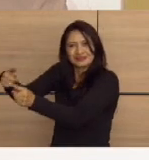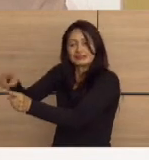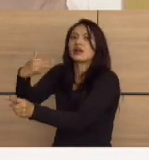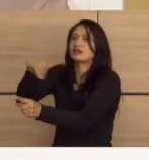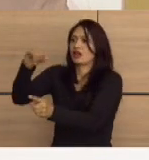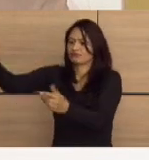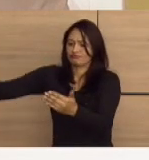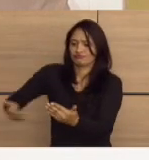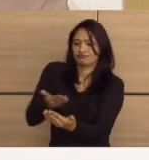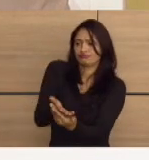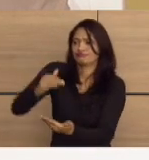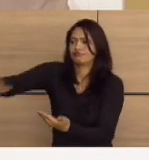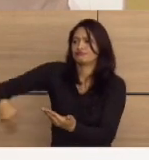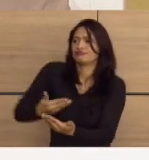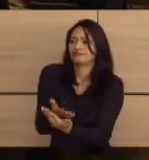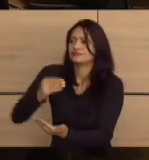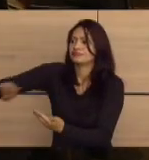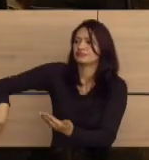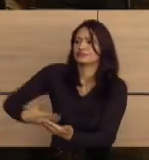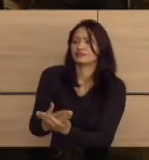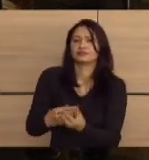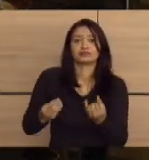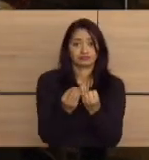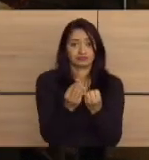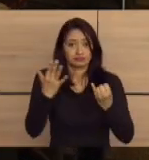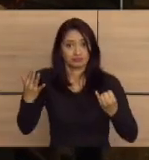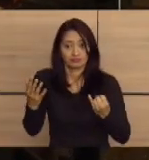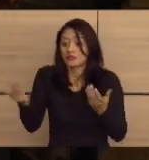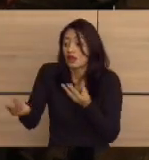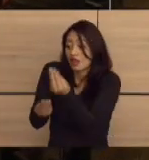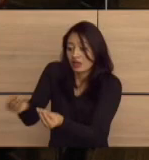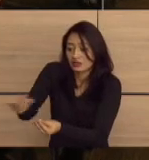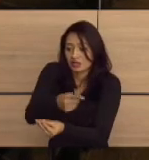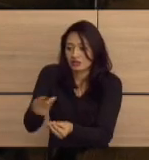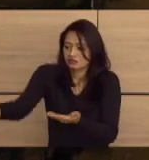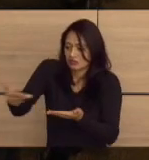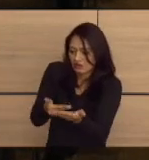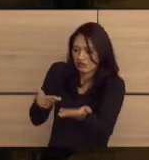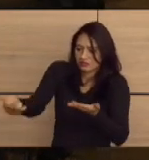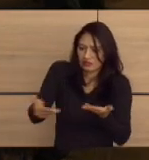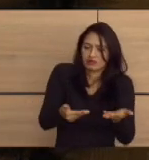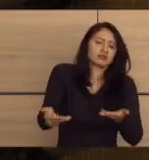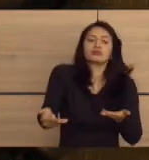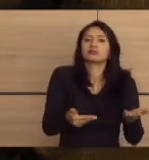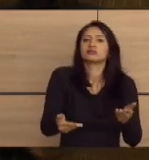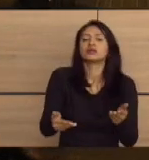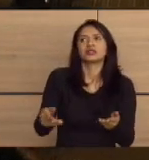tema de la enseñanza, y es el aprendizaje colectivo. Creo que muchos